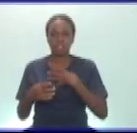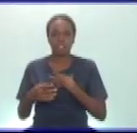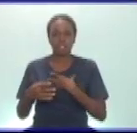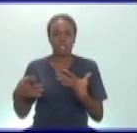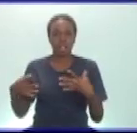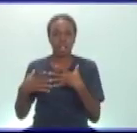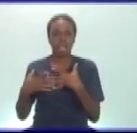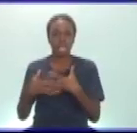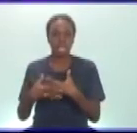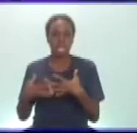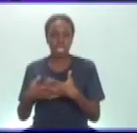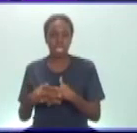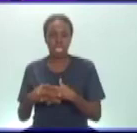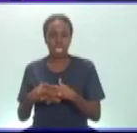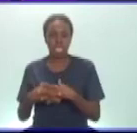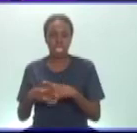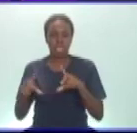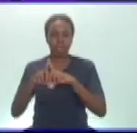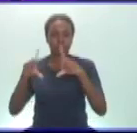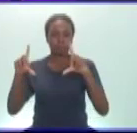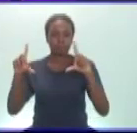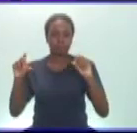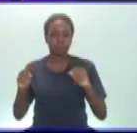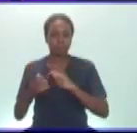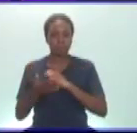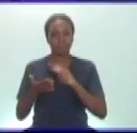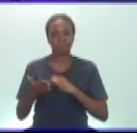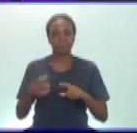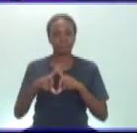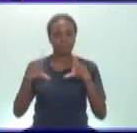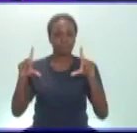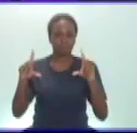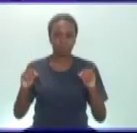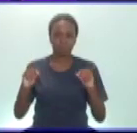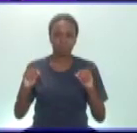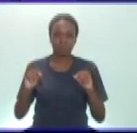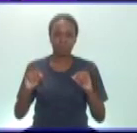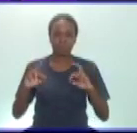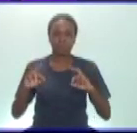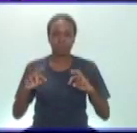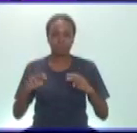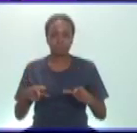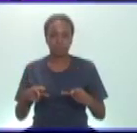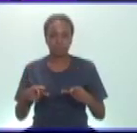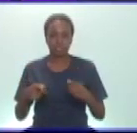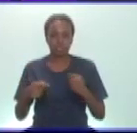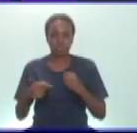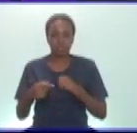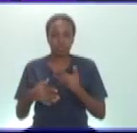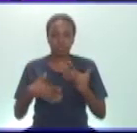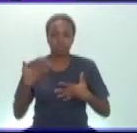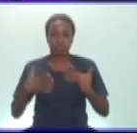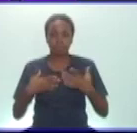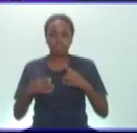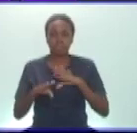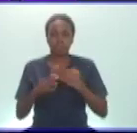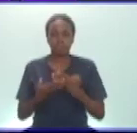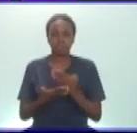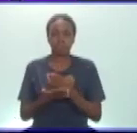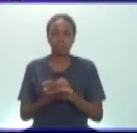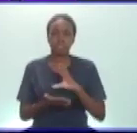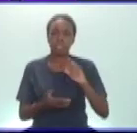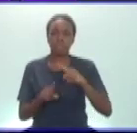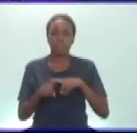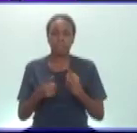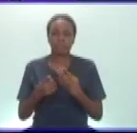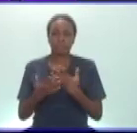puede utilizar para poder redactar su texto. Les reitero que estoy muy feliz, en cada clase se los digo, por todas las